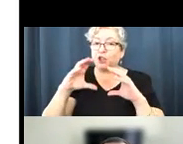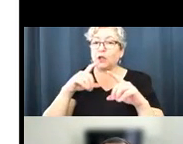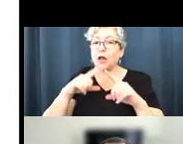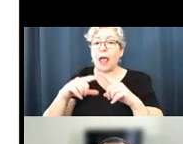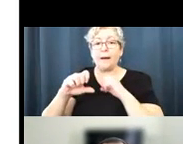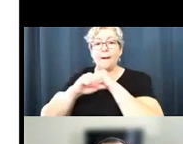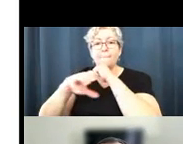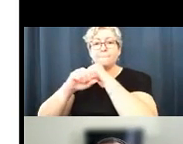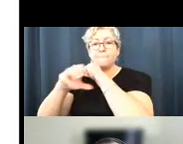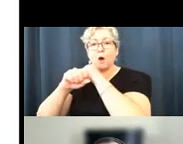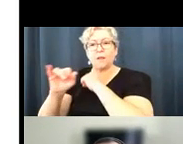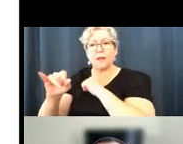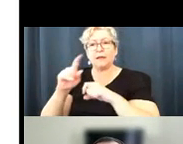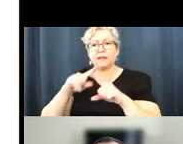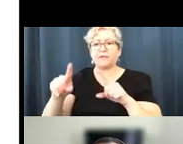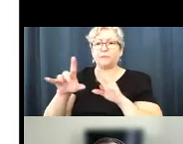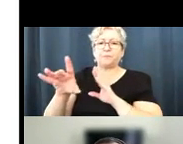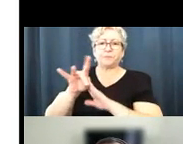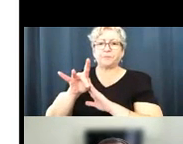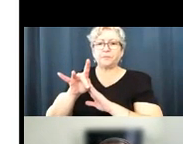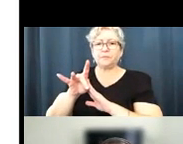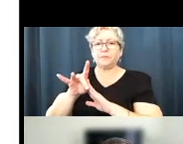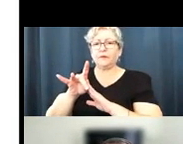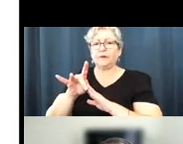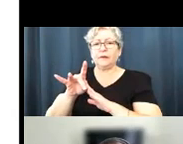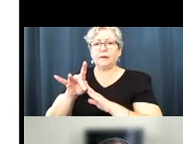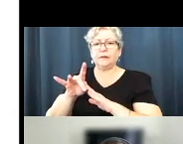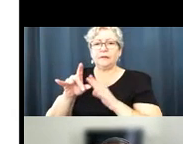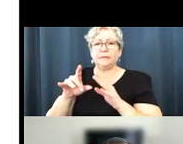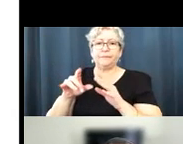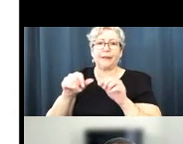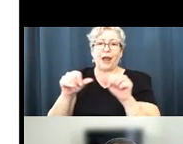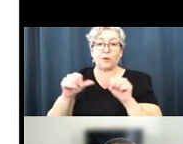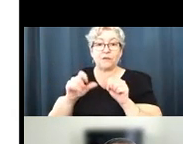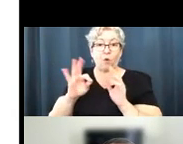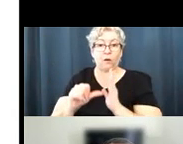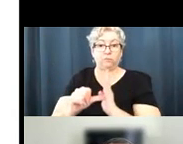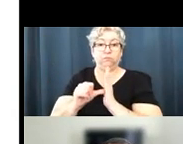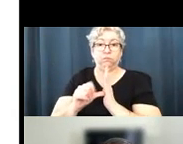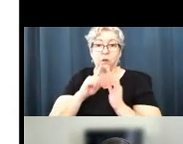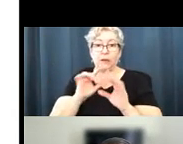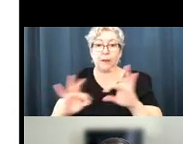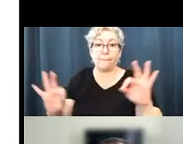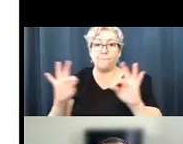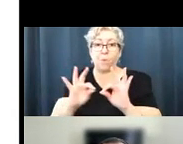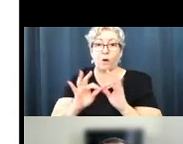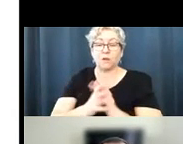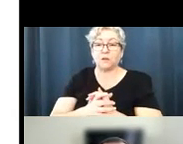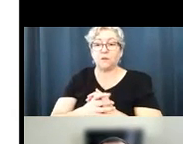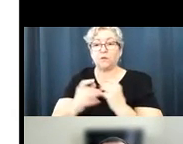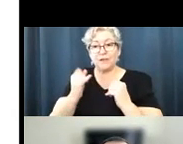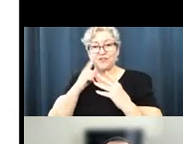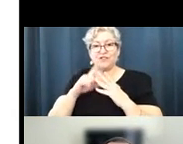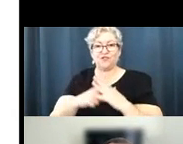mercadeos, cosas que salen. Muchas veces son áreas que no sé que verdad que no le dan importancia y sí son bien